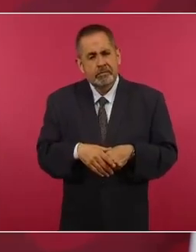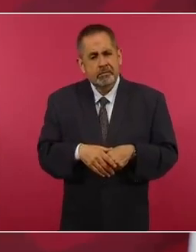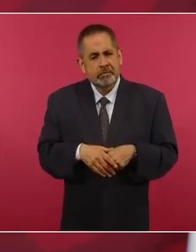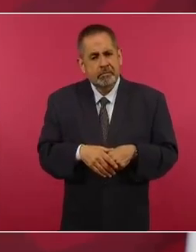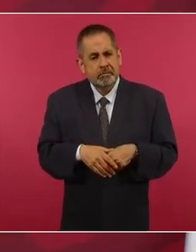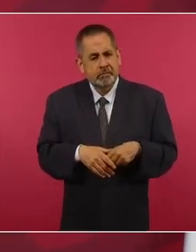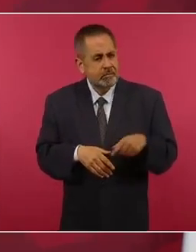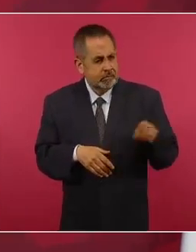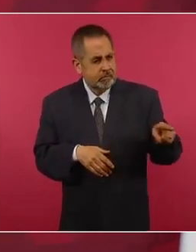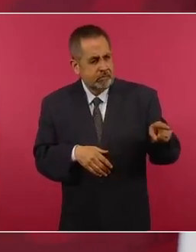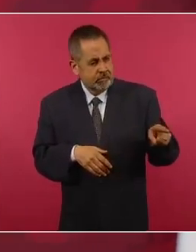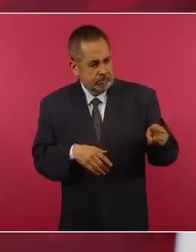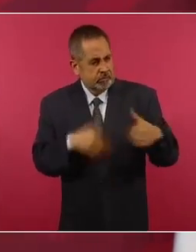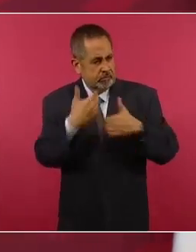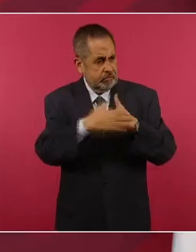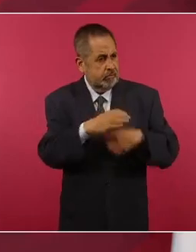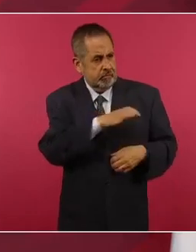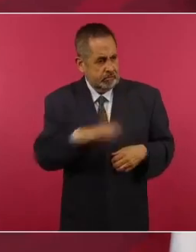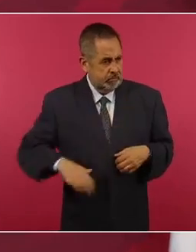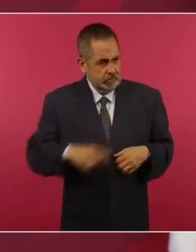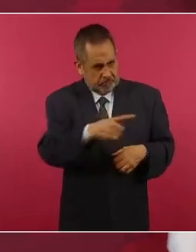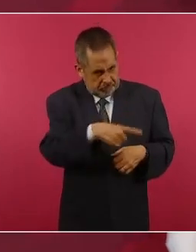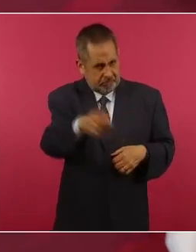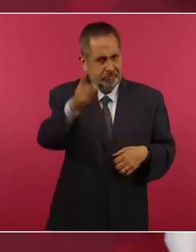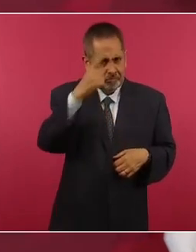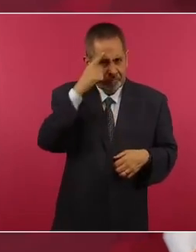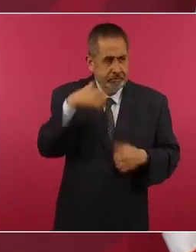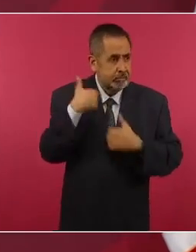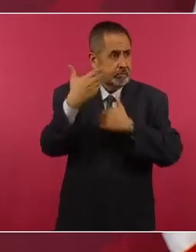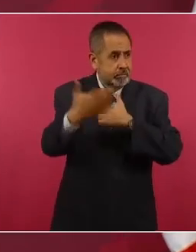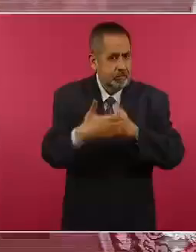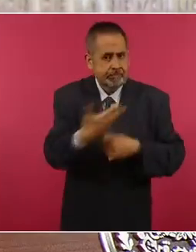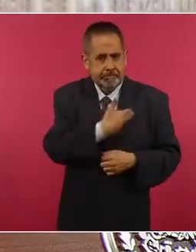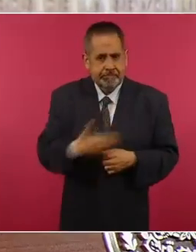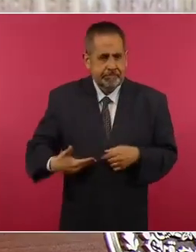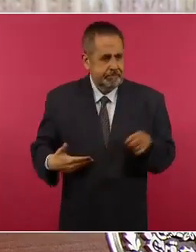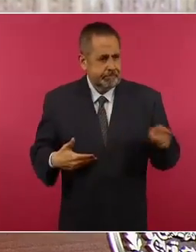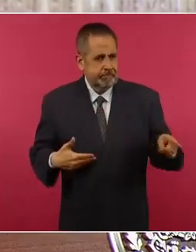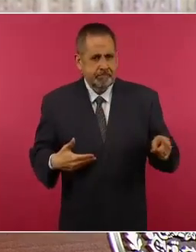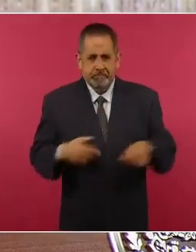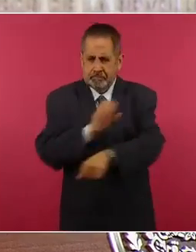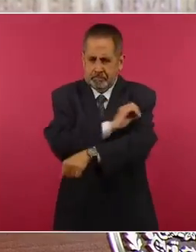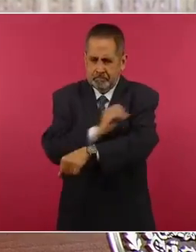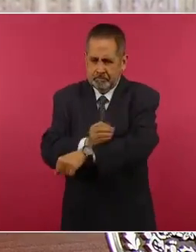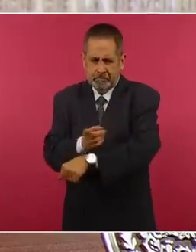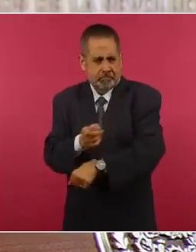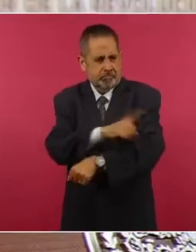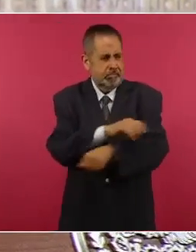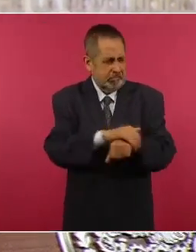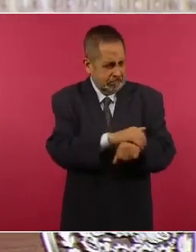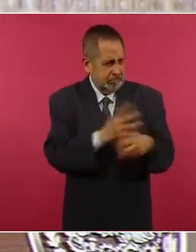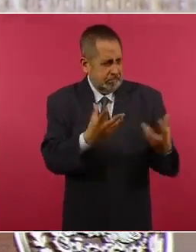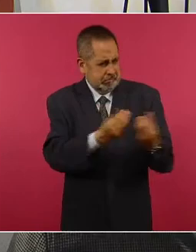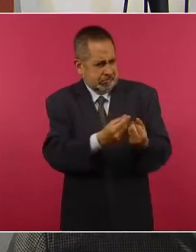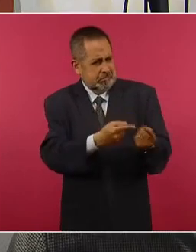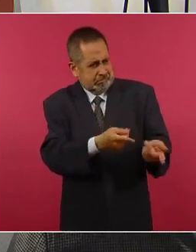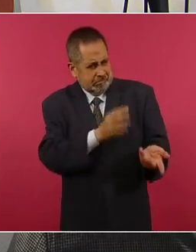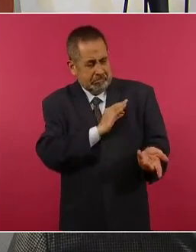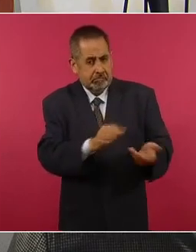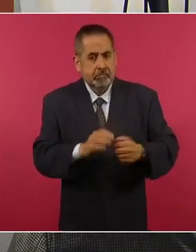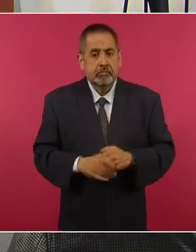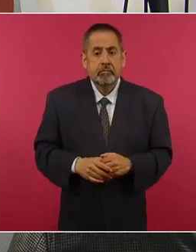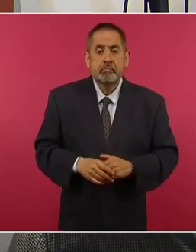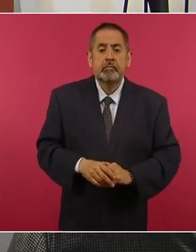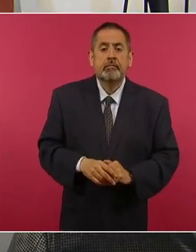no es usted el candidato a la presidencia? Si Obregón es su amigo, y